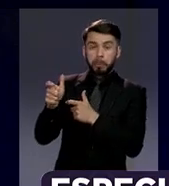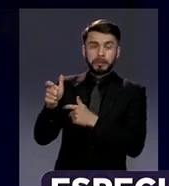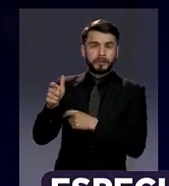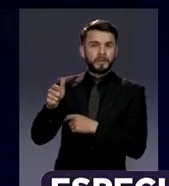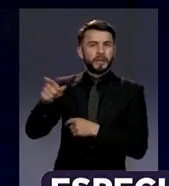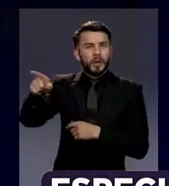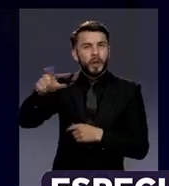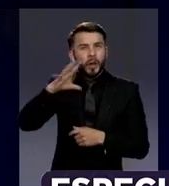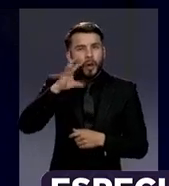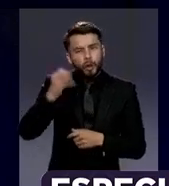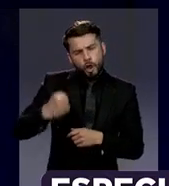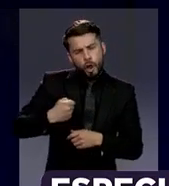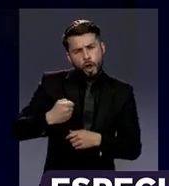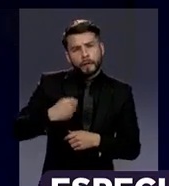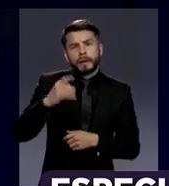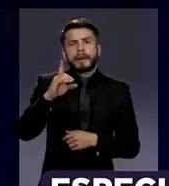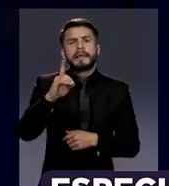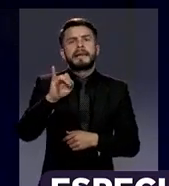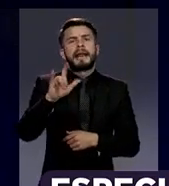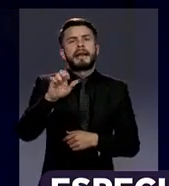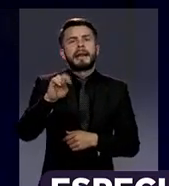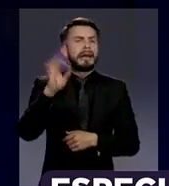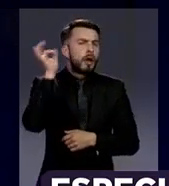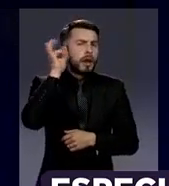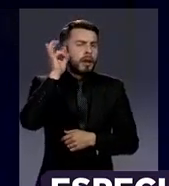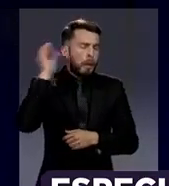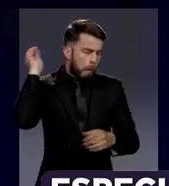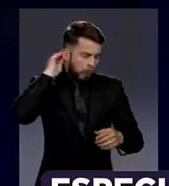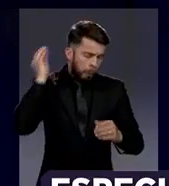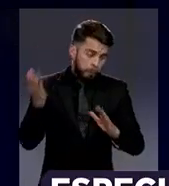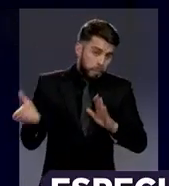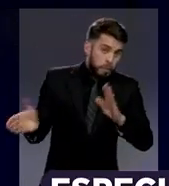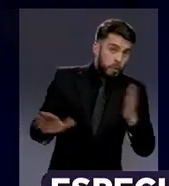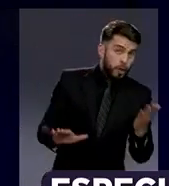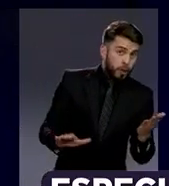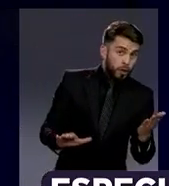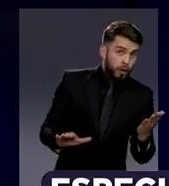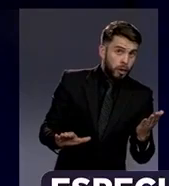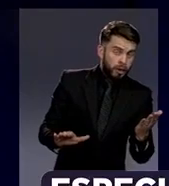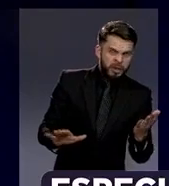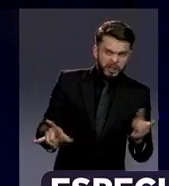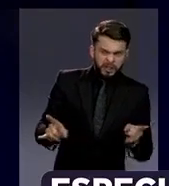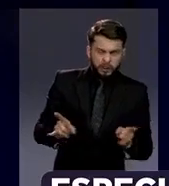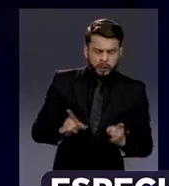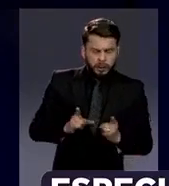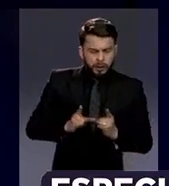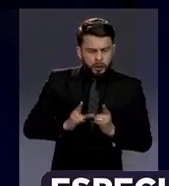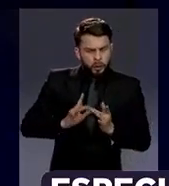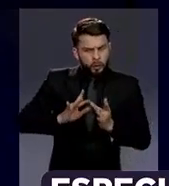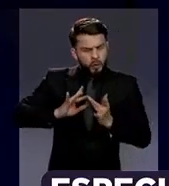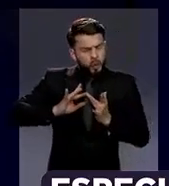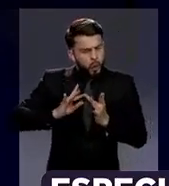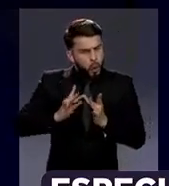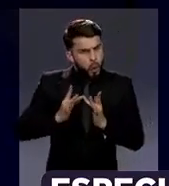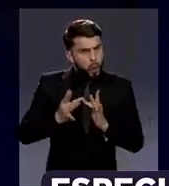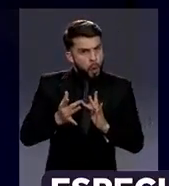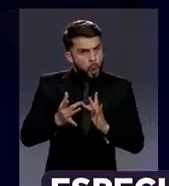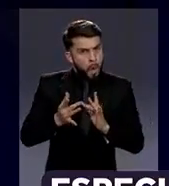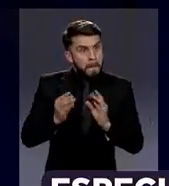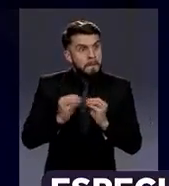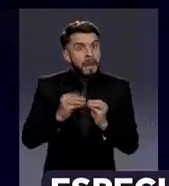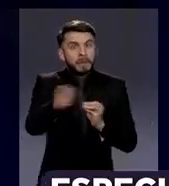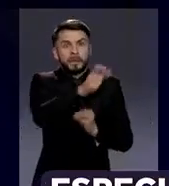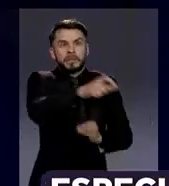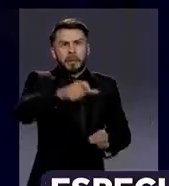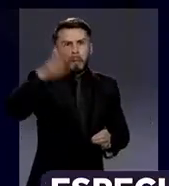la reacción dolida de los jóvenes por el abuso policial eso viene desde octubre seguramente